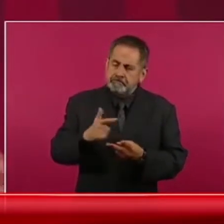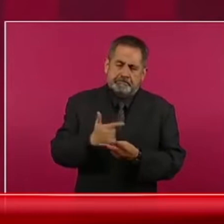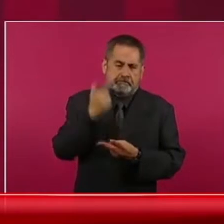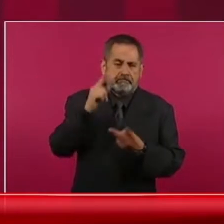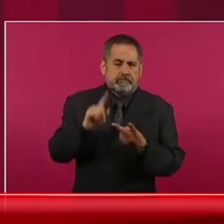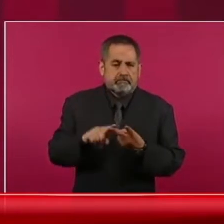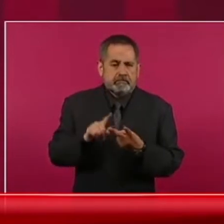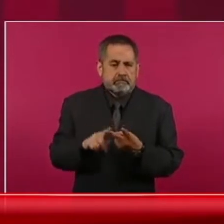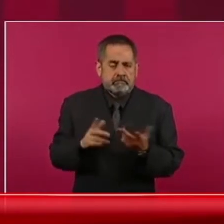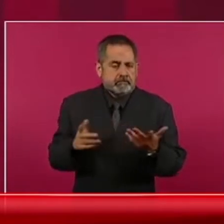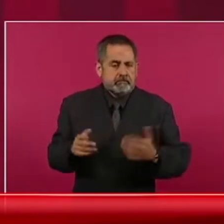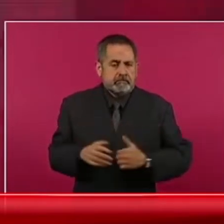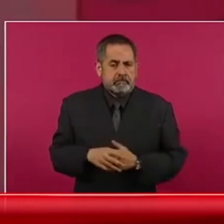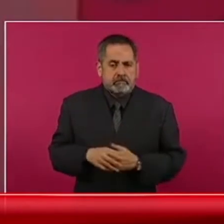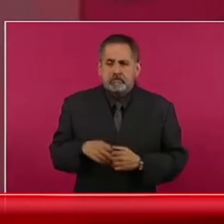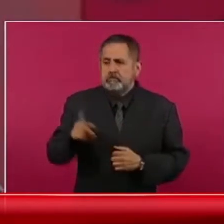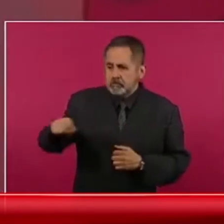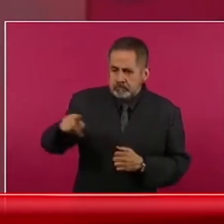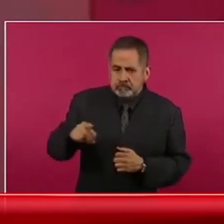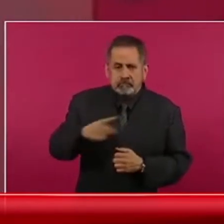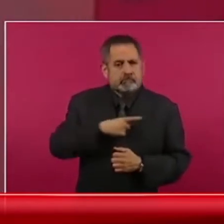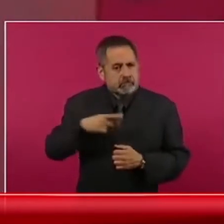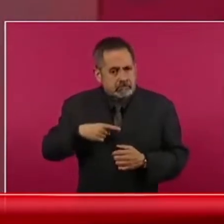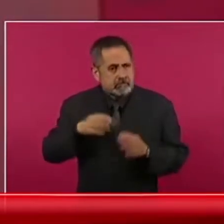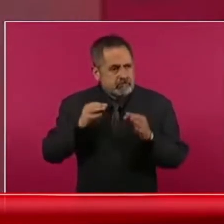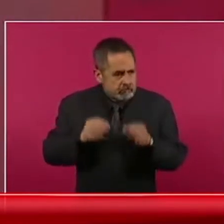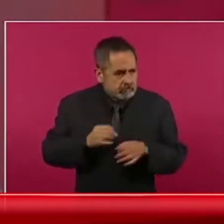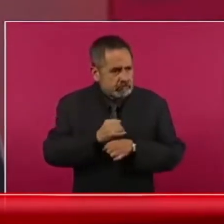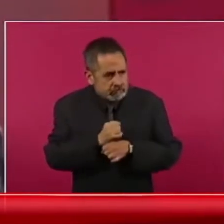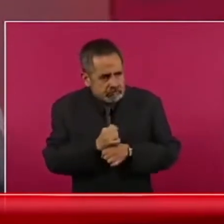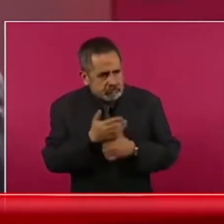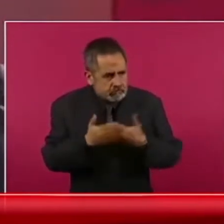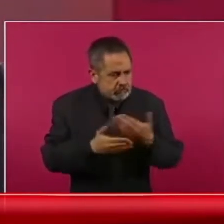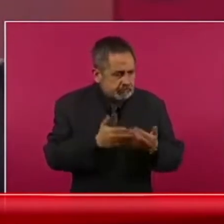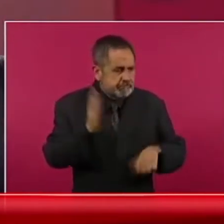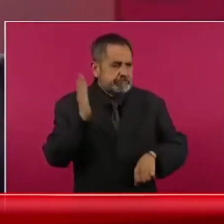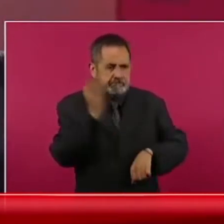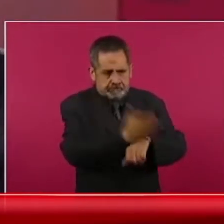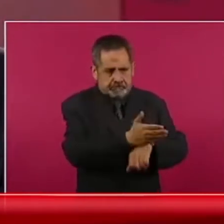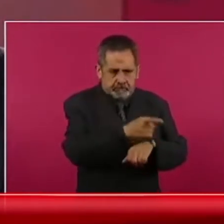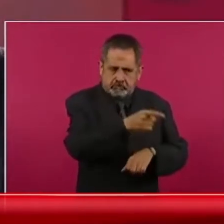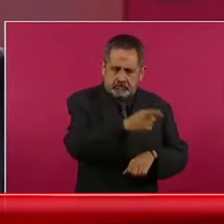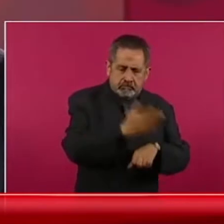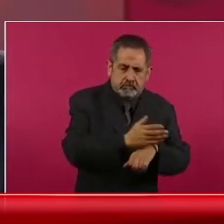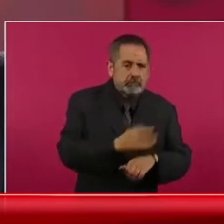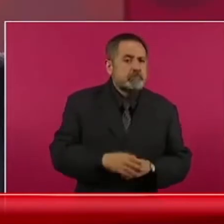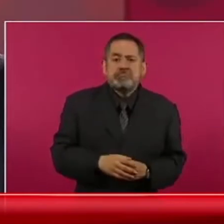en vez de investigar y castigar a los responsables,